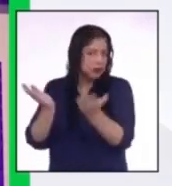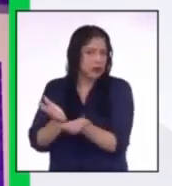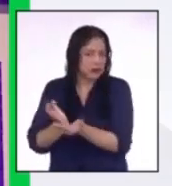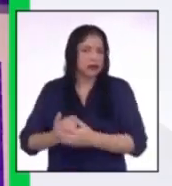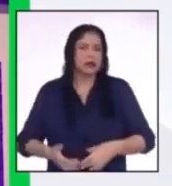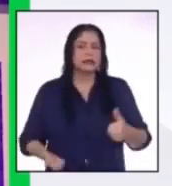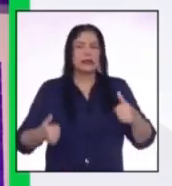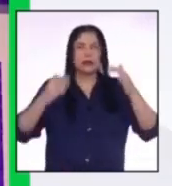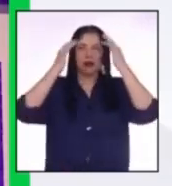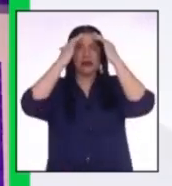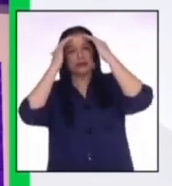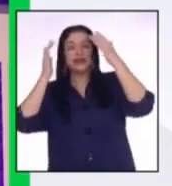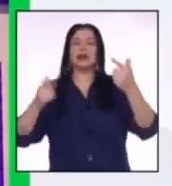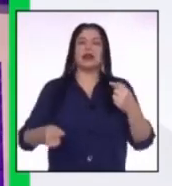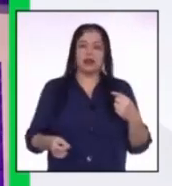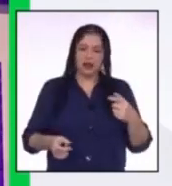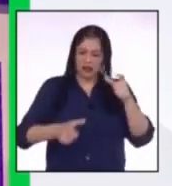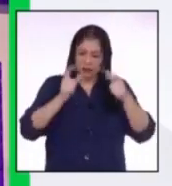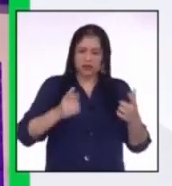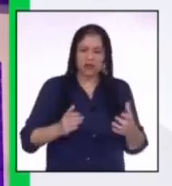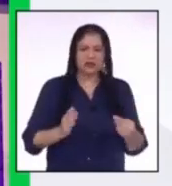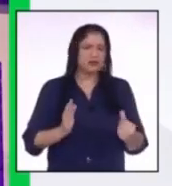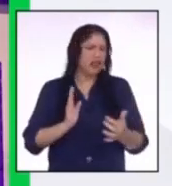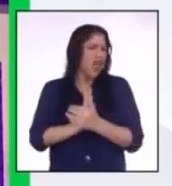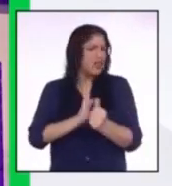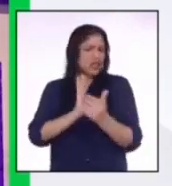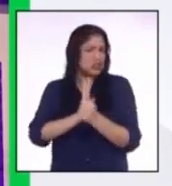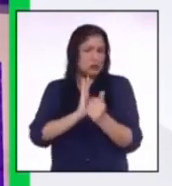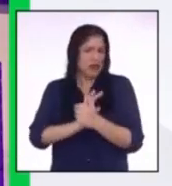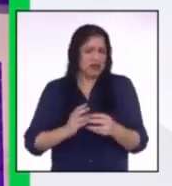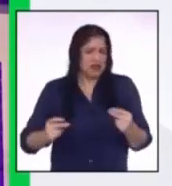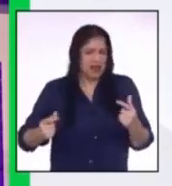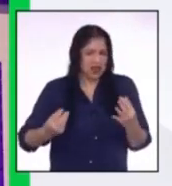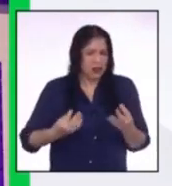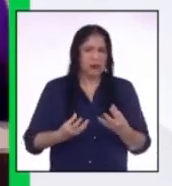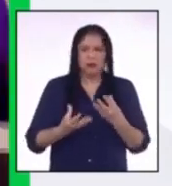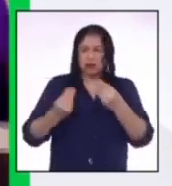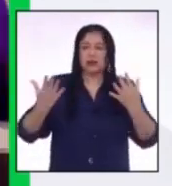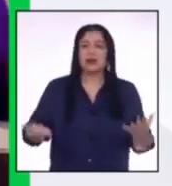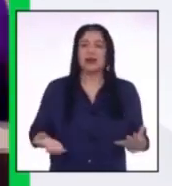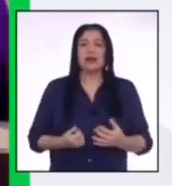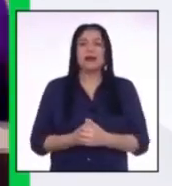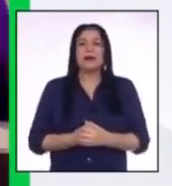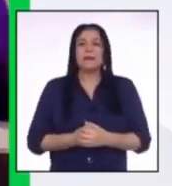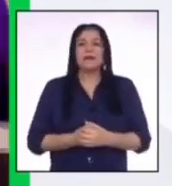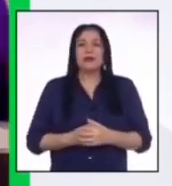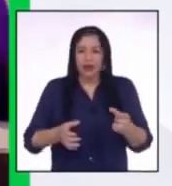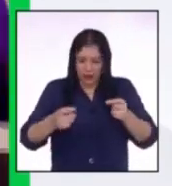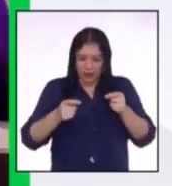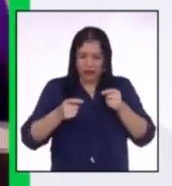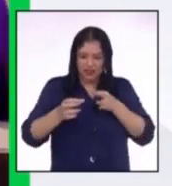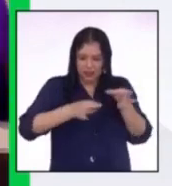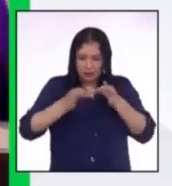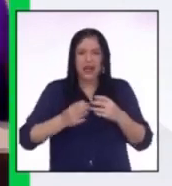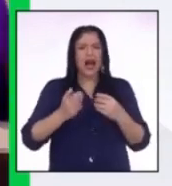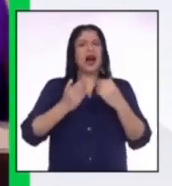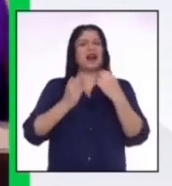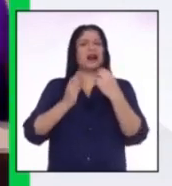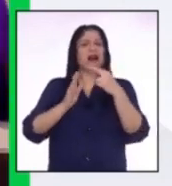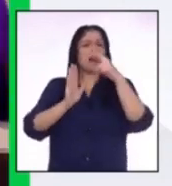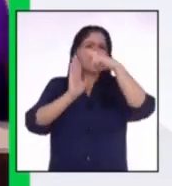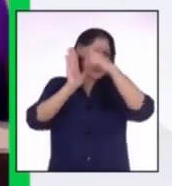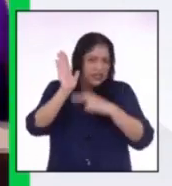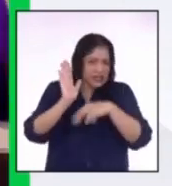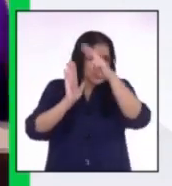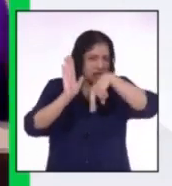es que nos hemos vuelto expertos obsesivamente y compulsivamente en detallar y registrar cómo